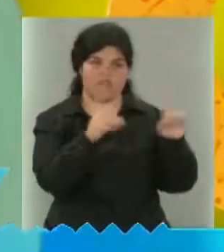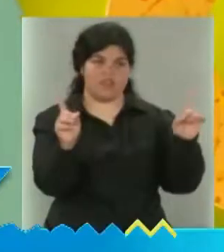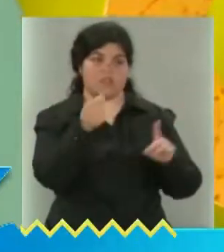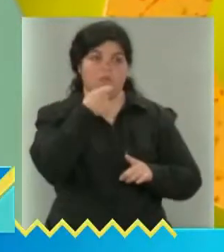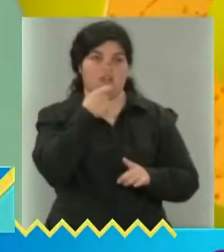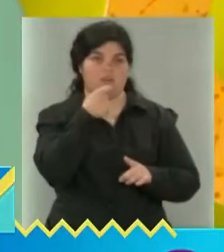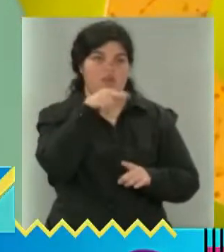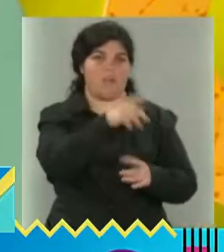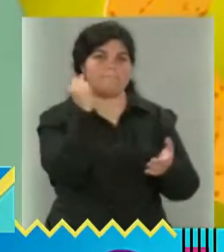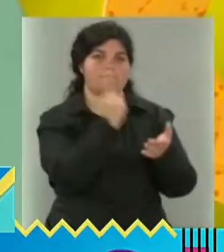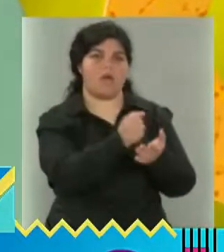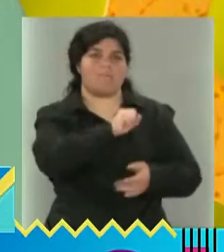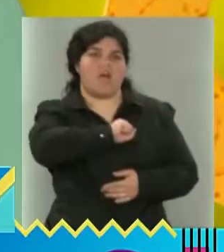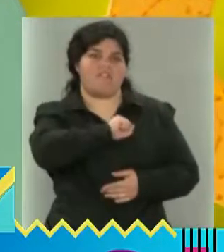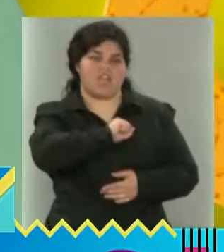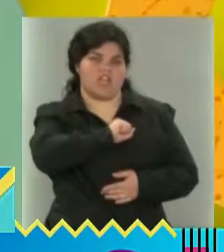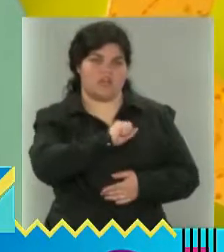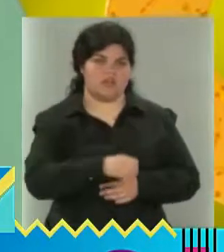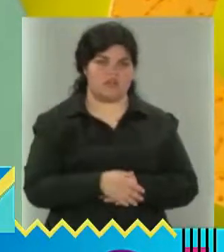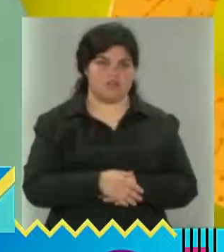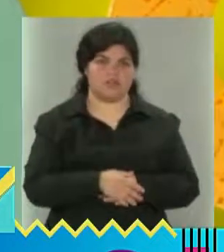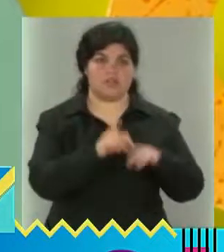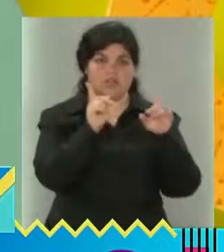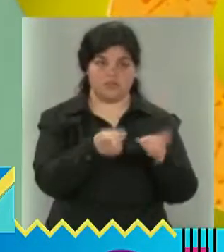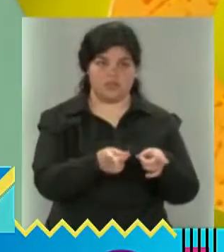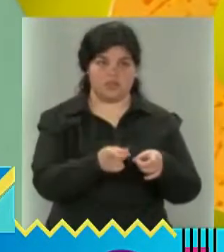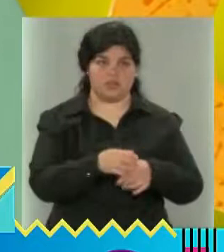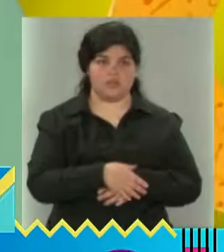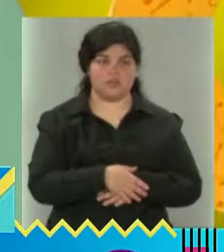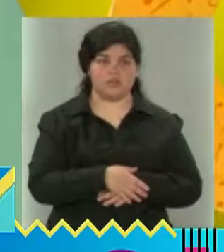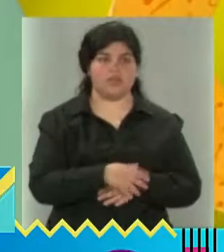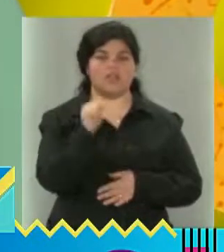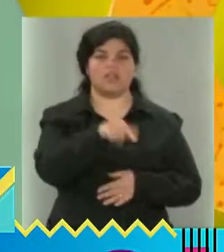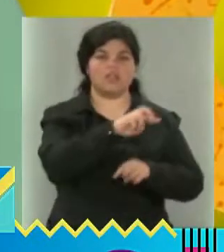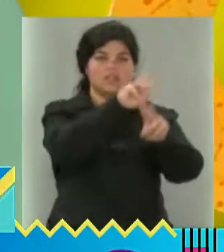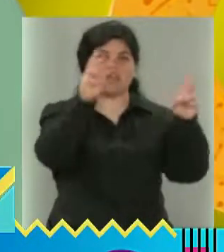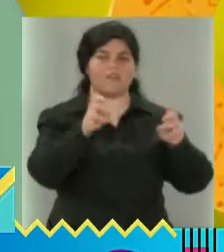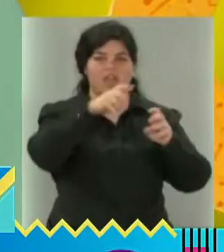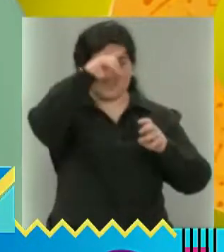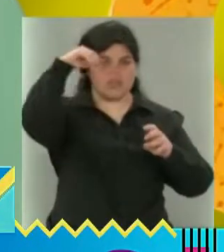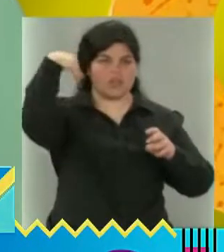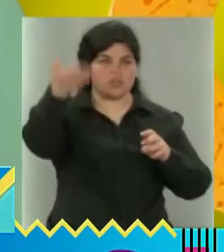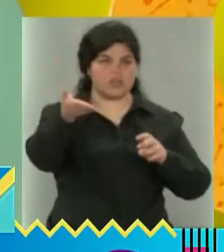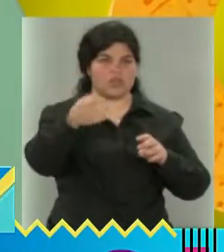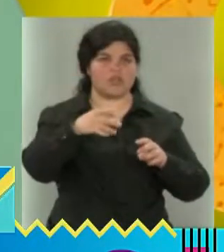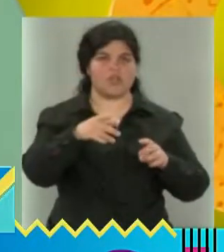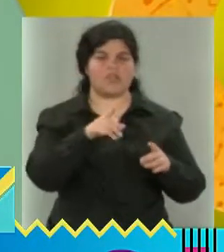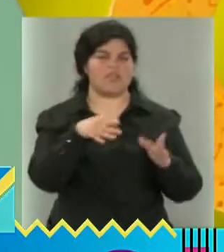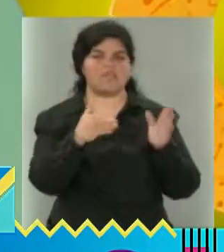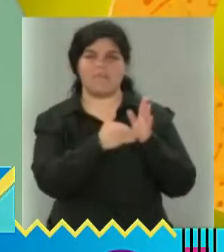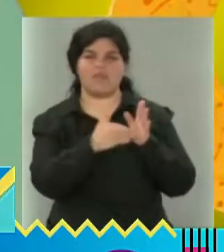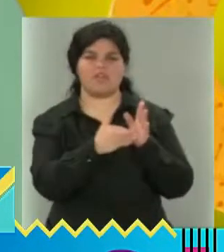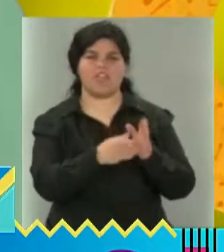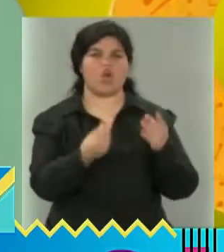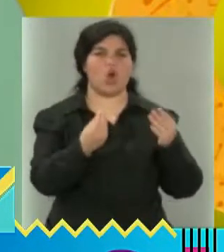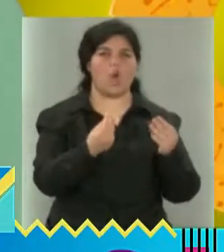Malbec, ¿sí? Sin olvidarnos que también estas cuestiones de mercado a nivel internacional tienen mucho que ver con las modas, ¿sí? O sea, no dormirnos,